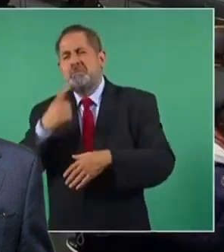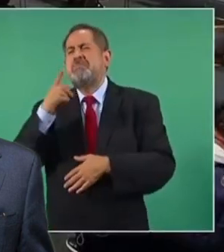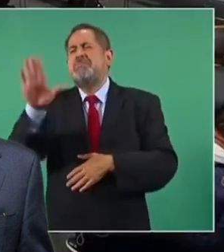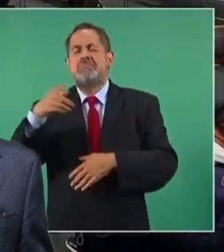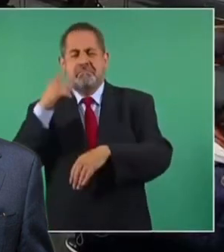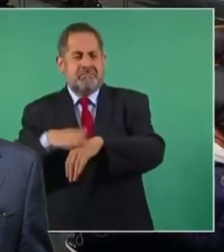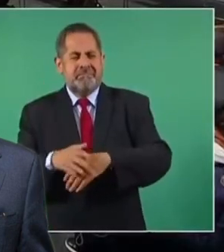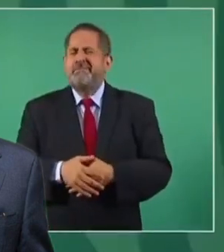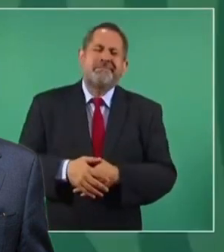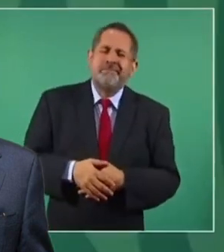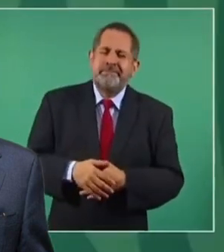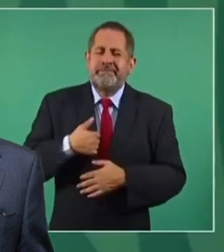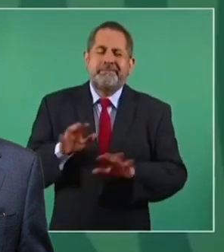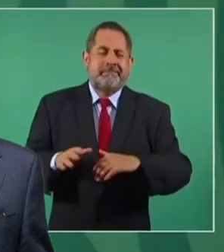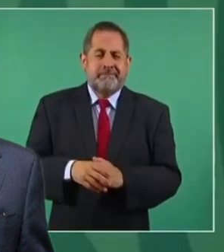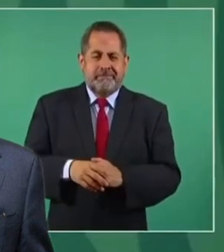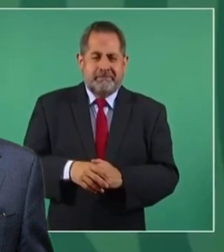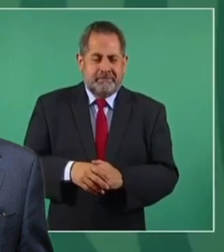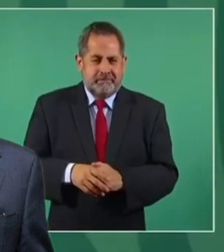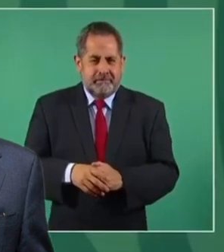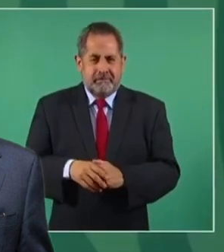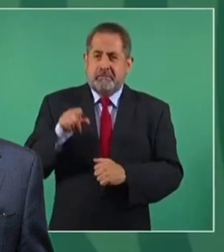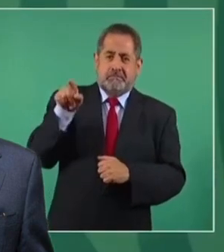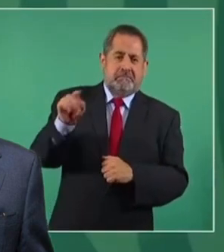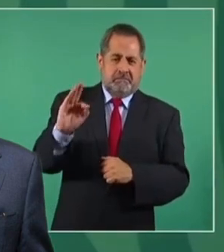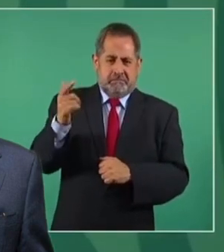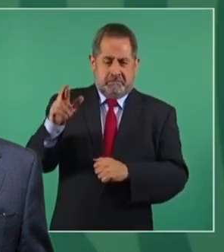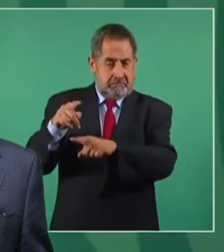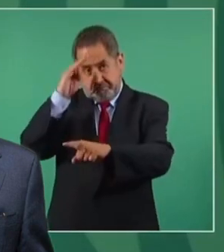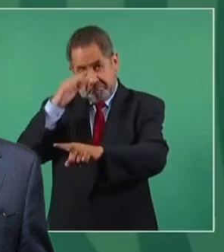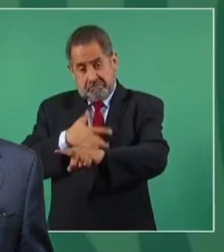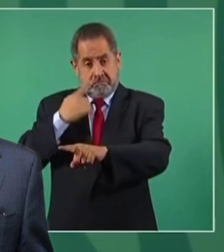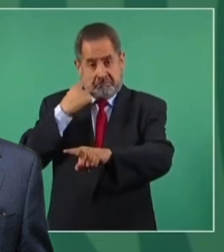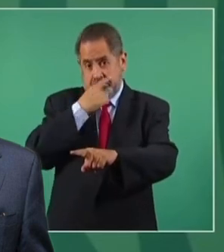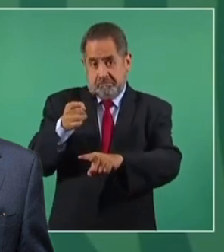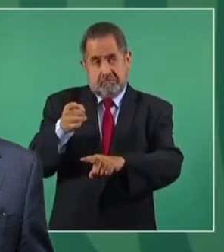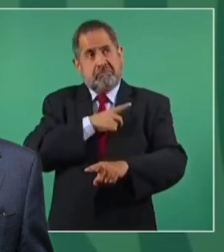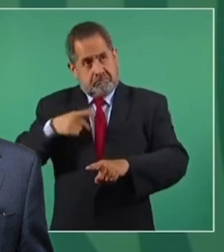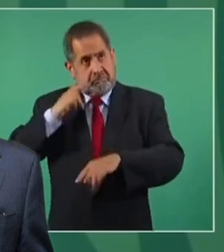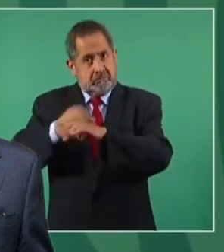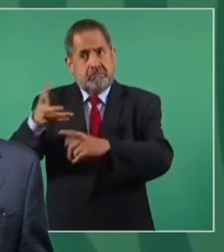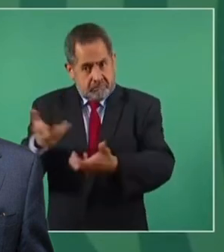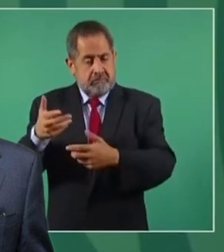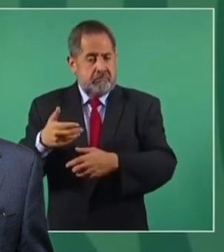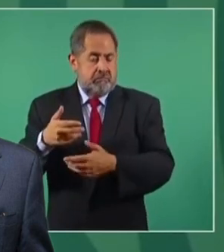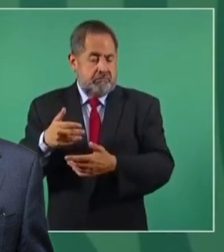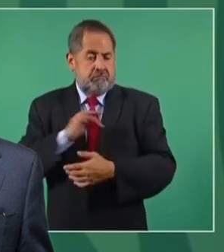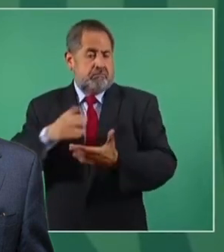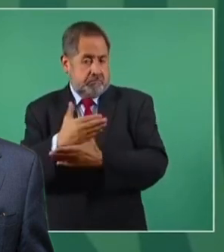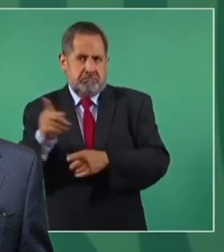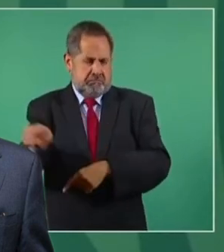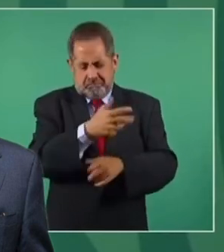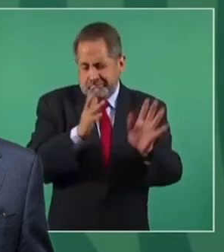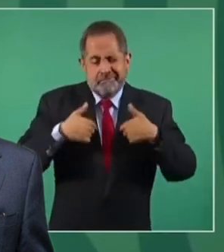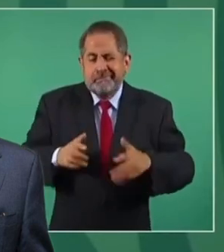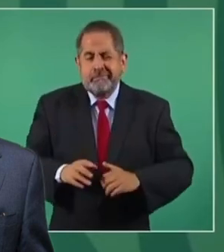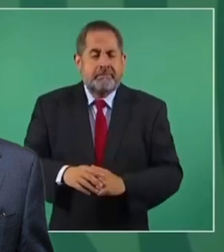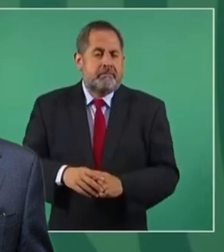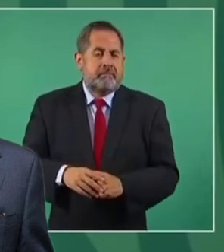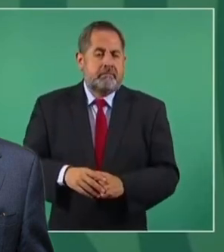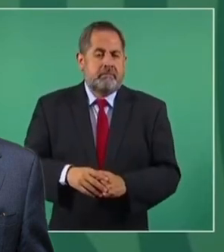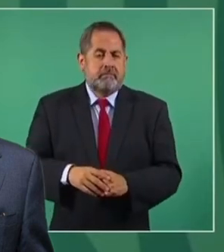presidente? No. Si la fiscalía considera que por oficio debe hacerlo, pues que lo haga, ahí está. ¿Verdad? Pero no